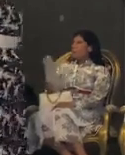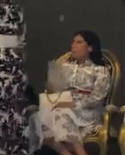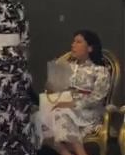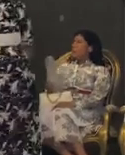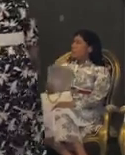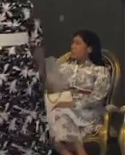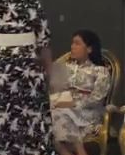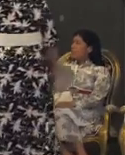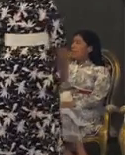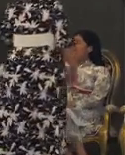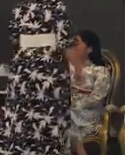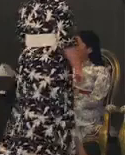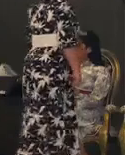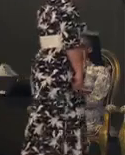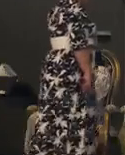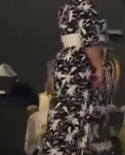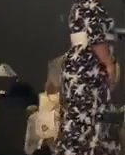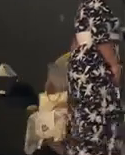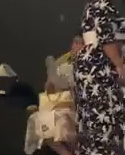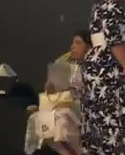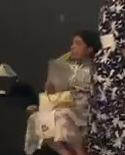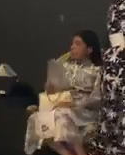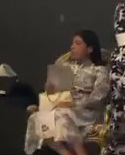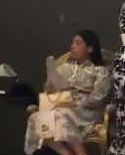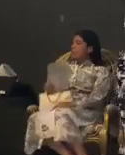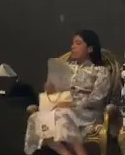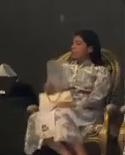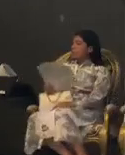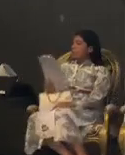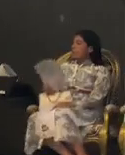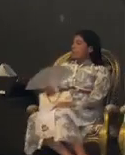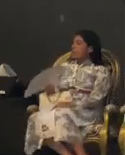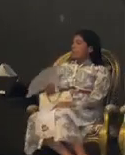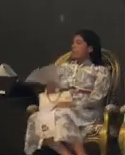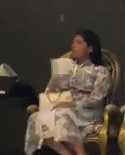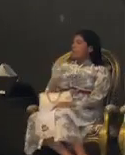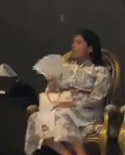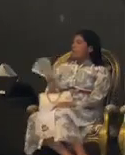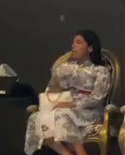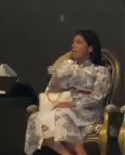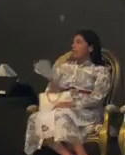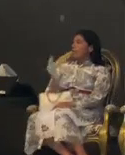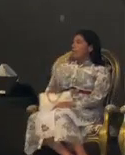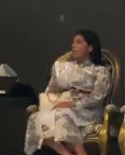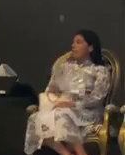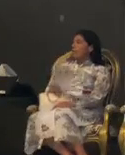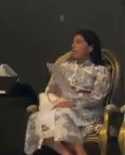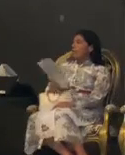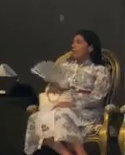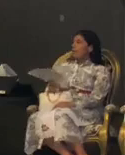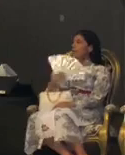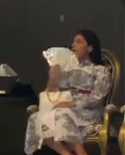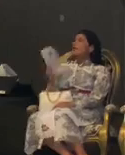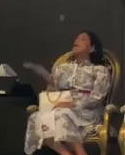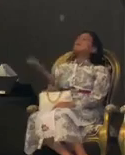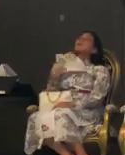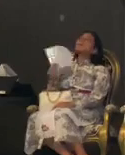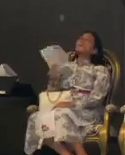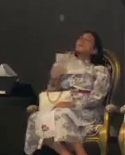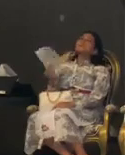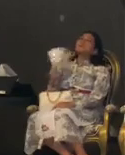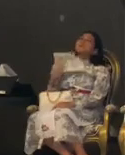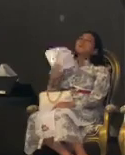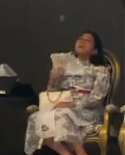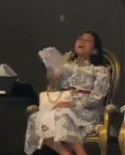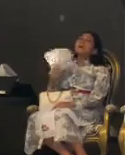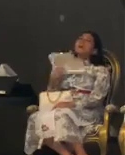encontraba, pero Cristo me ha comprado y hoy me siento libertado. ¡Gloria al Señor! Ahora yo